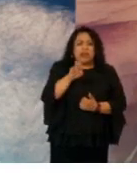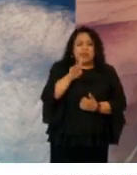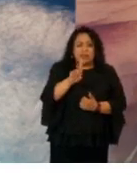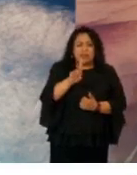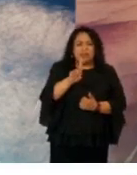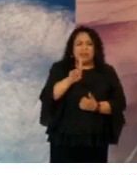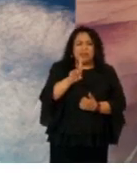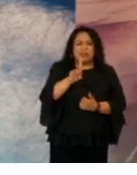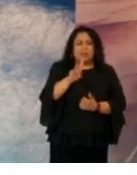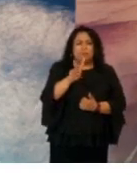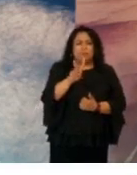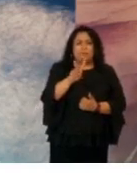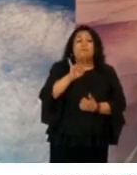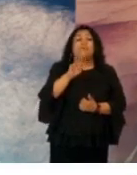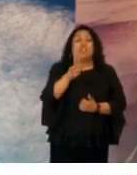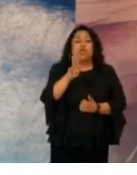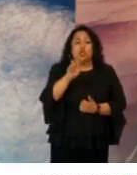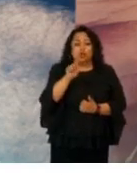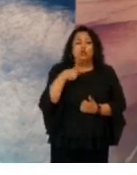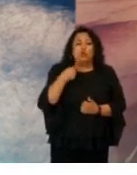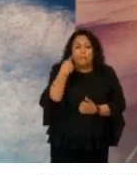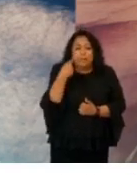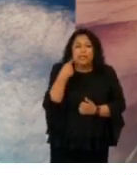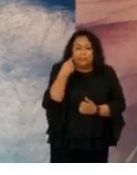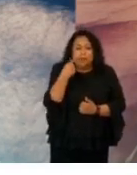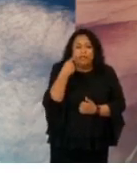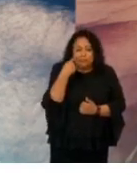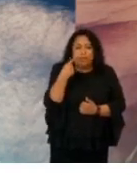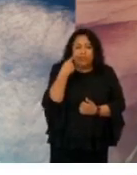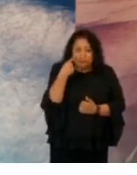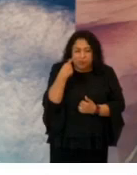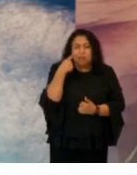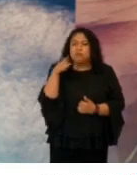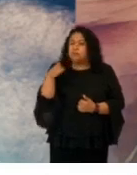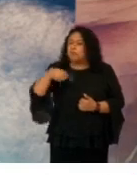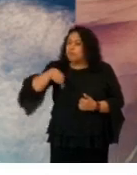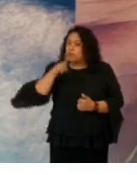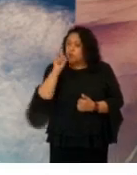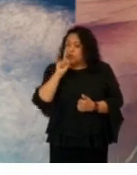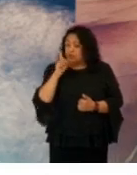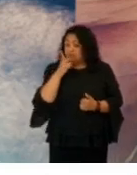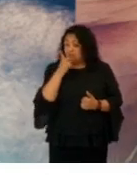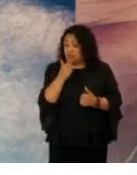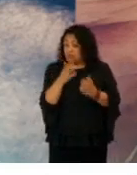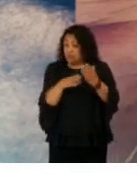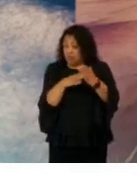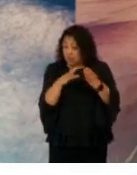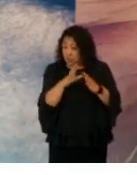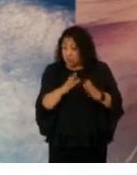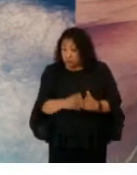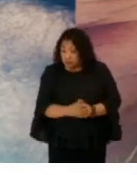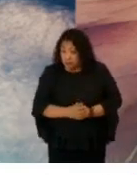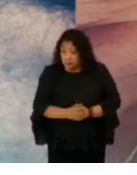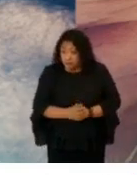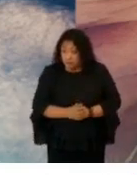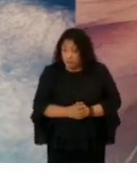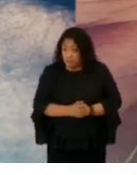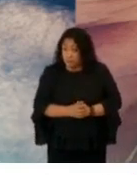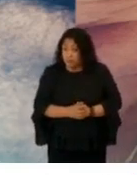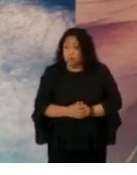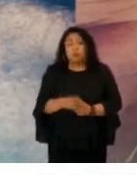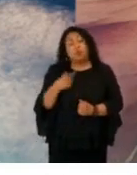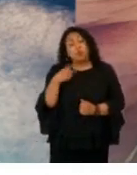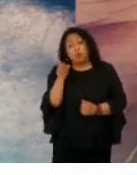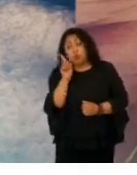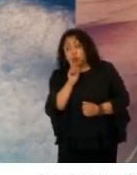estamos viendo chicos y chicas que hoy en día dicen cosas como, perdóname, pero yo sé que va a sonar muy fuerte, la mujer